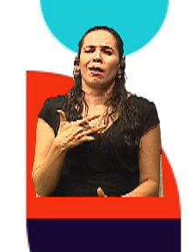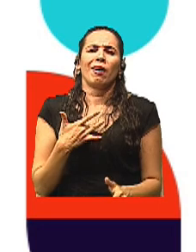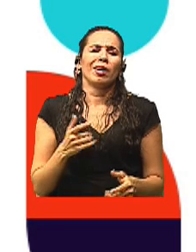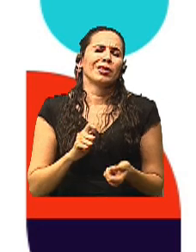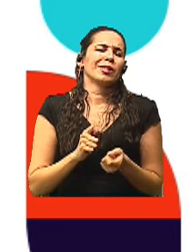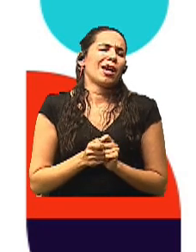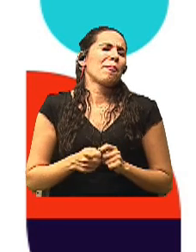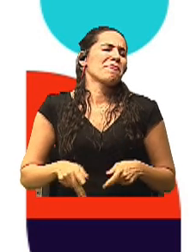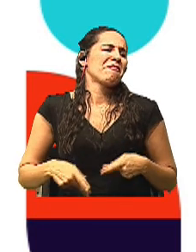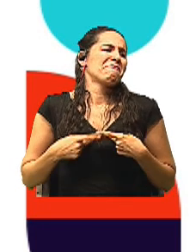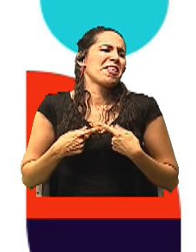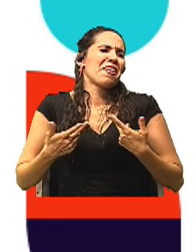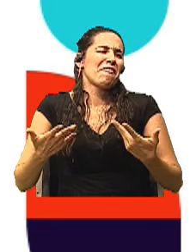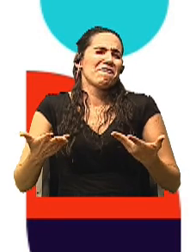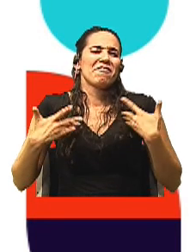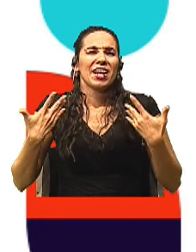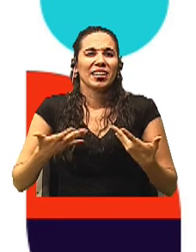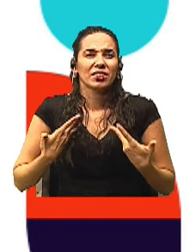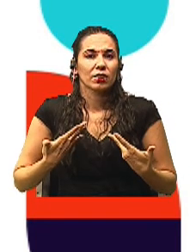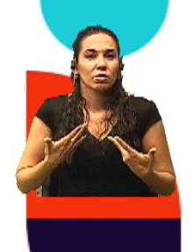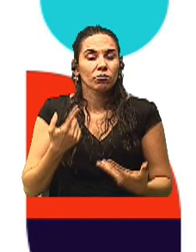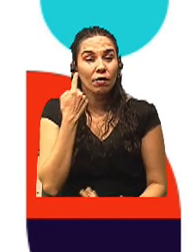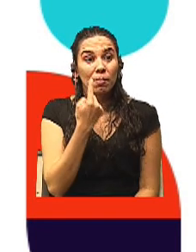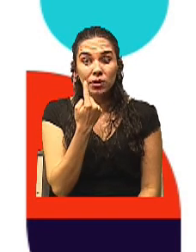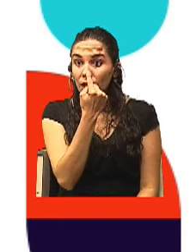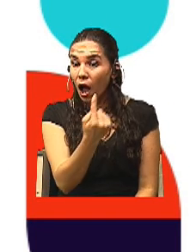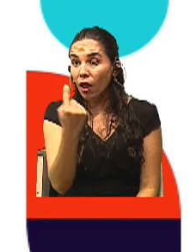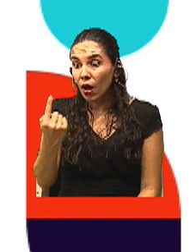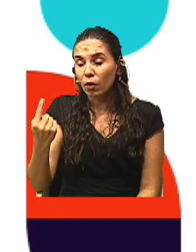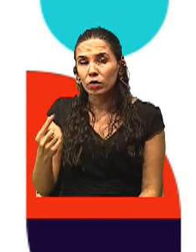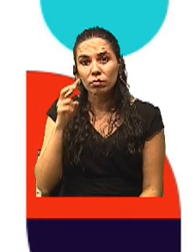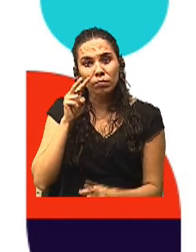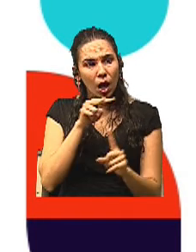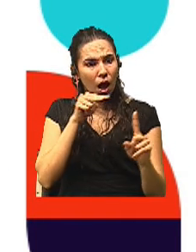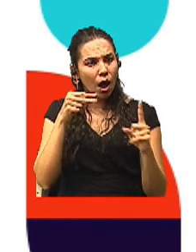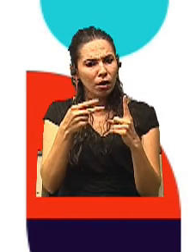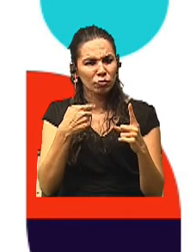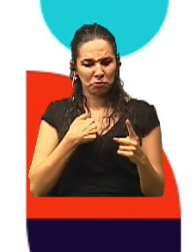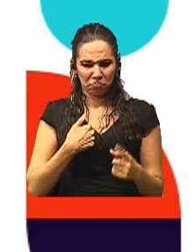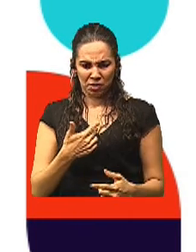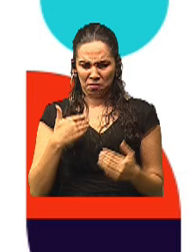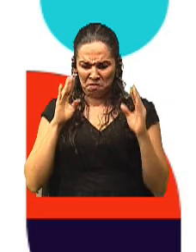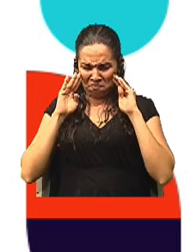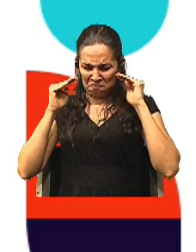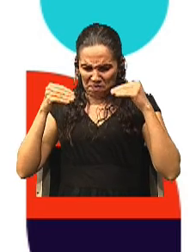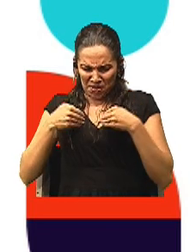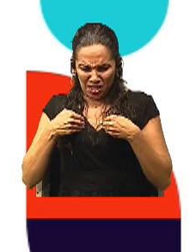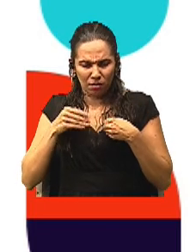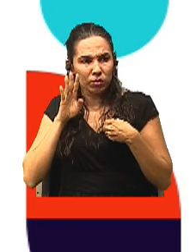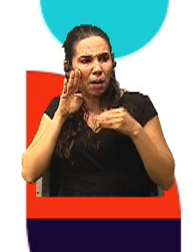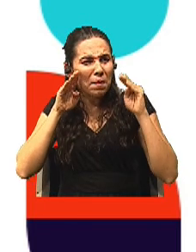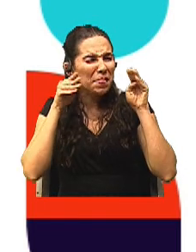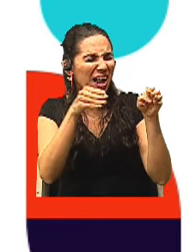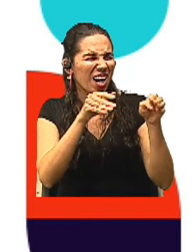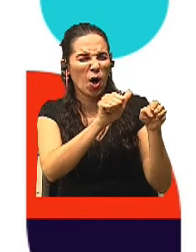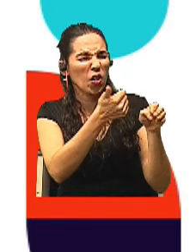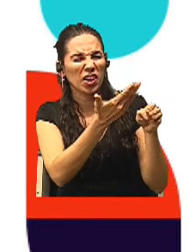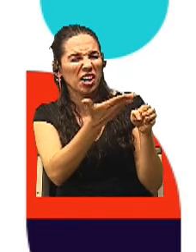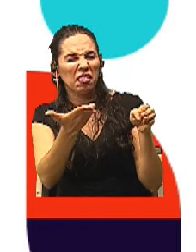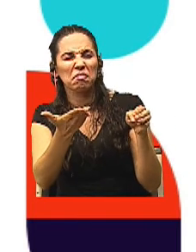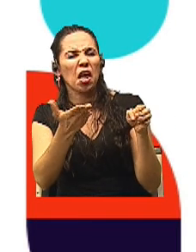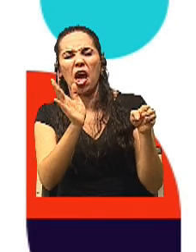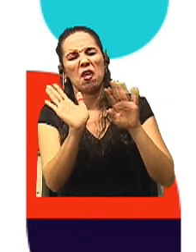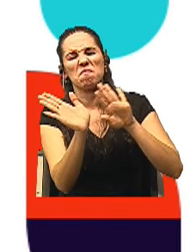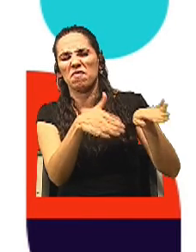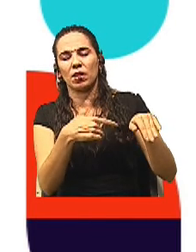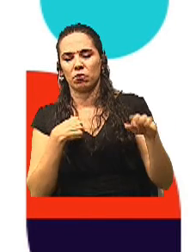y se van felices. Entonces, cada uno ve su porvenir, pero no ven el porvenir de los demás. Esto